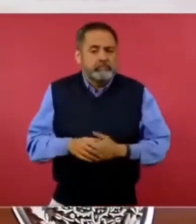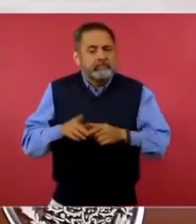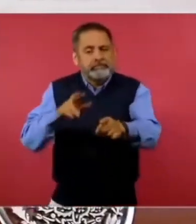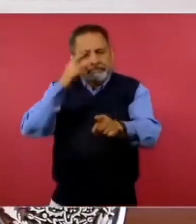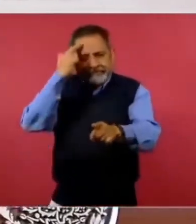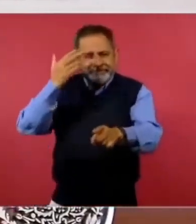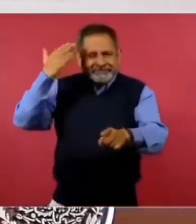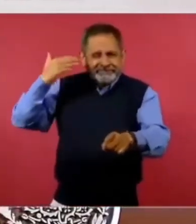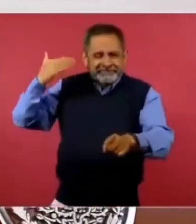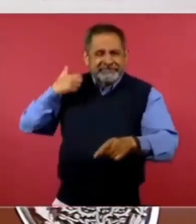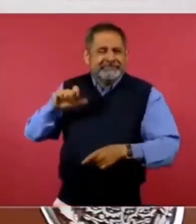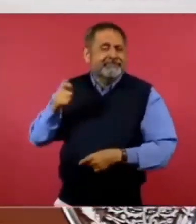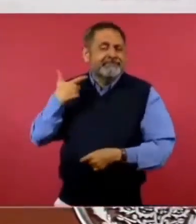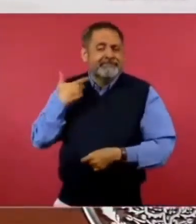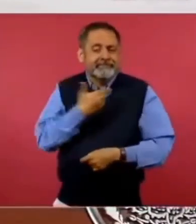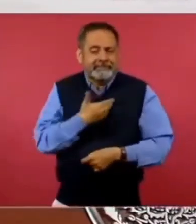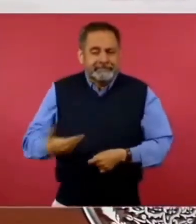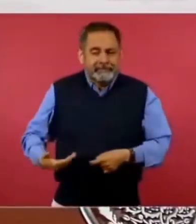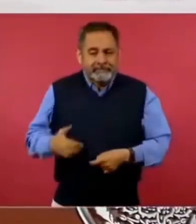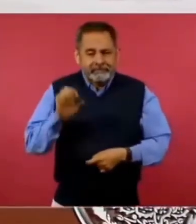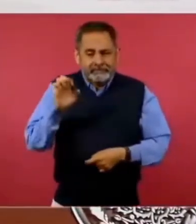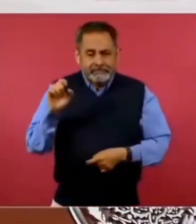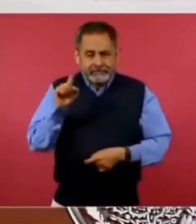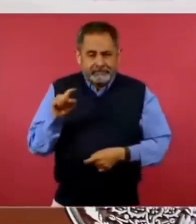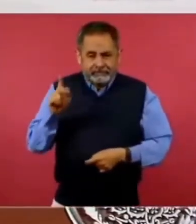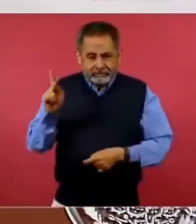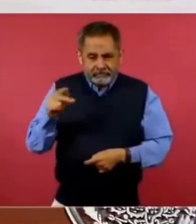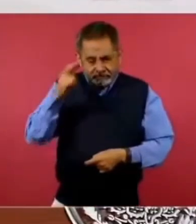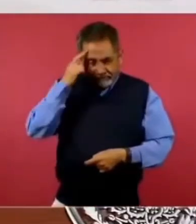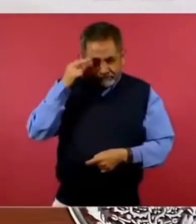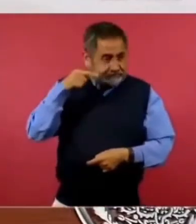presidente Zedillo? Quitó a los